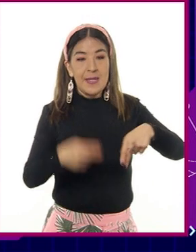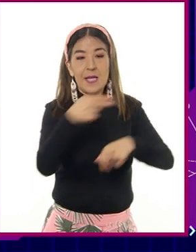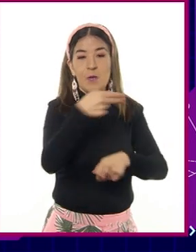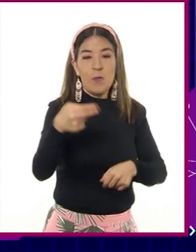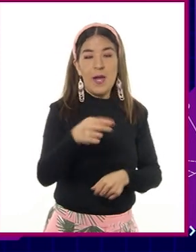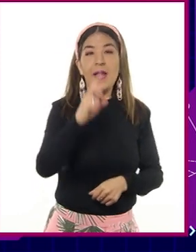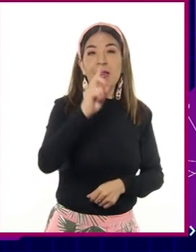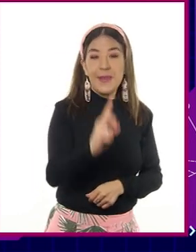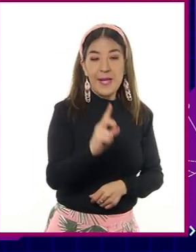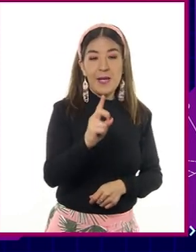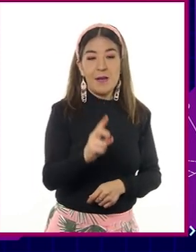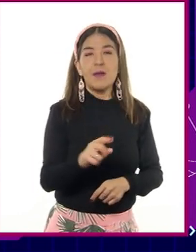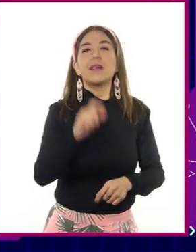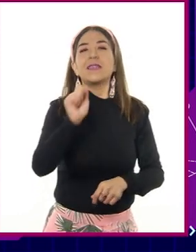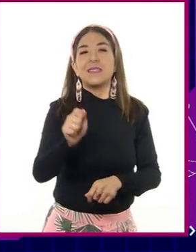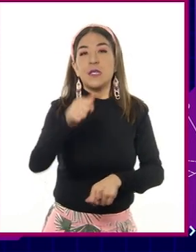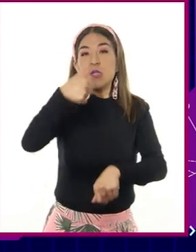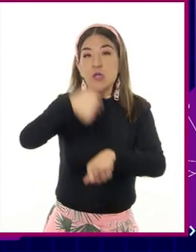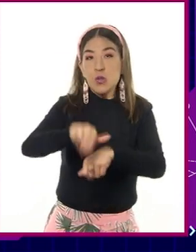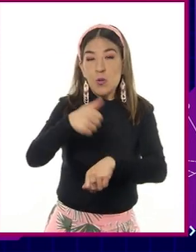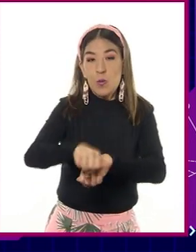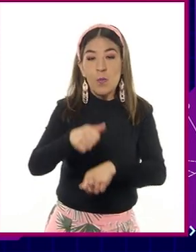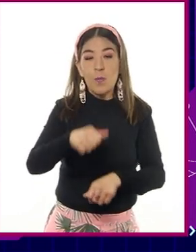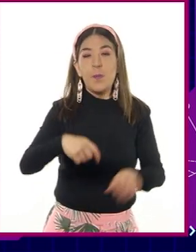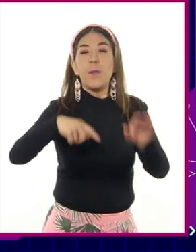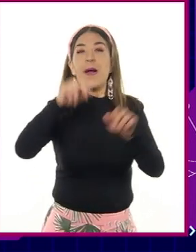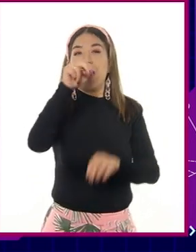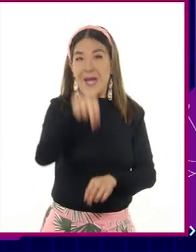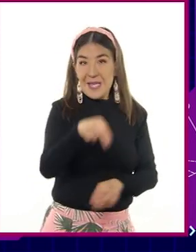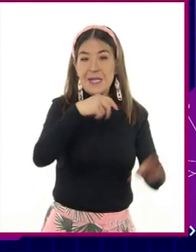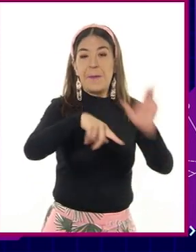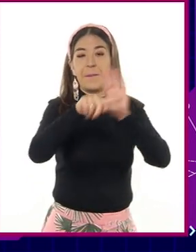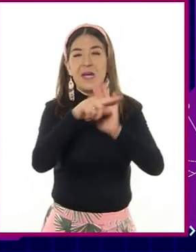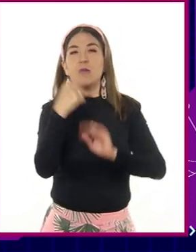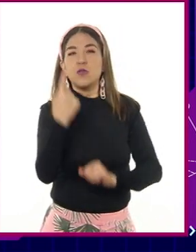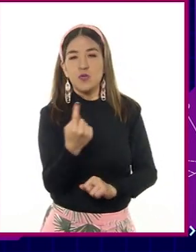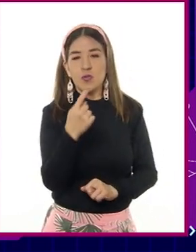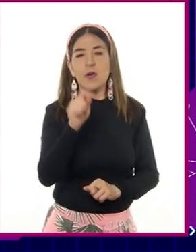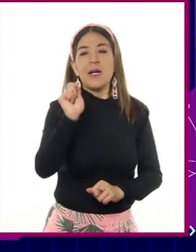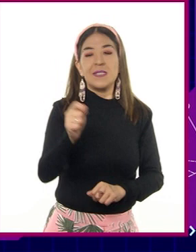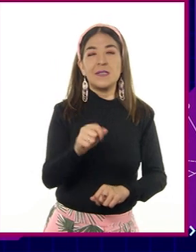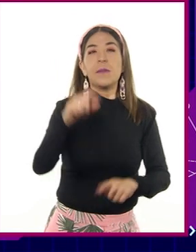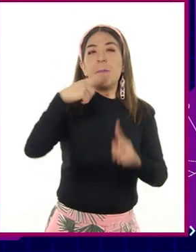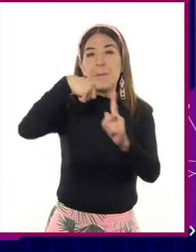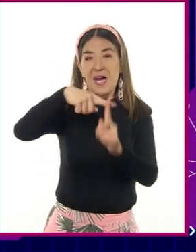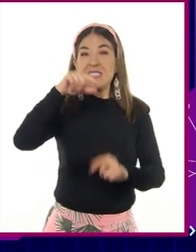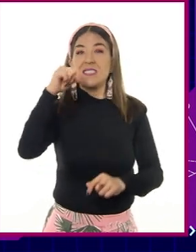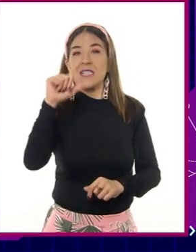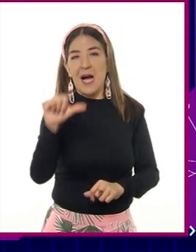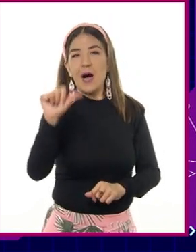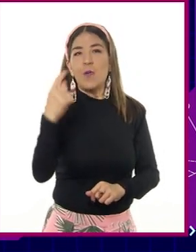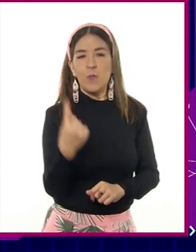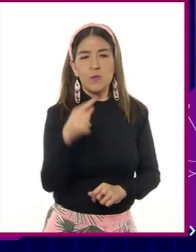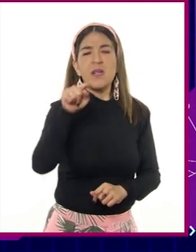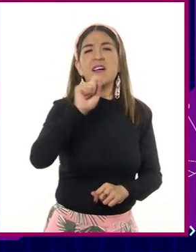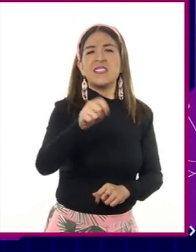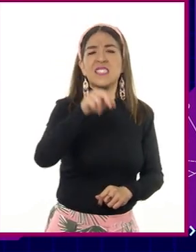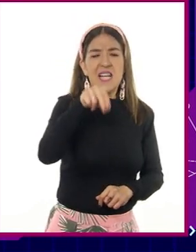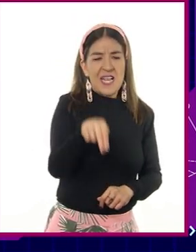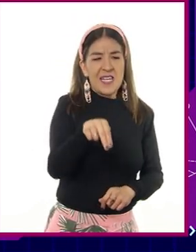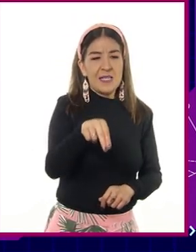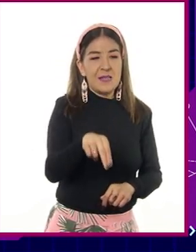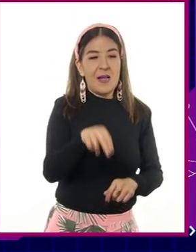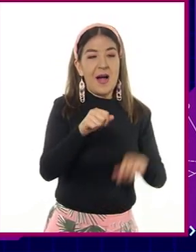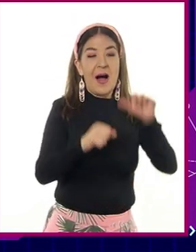D por el binomio n-1 más A1, donde AN representa al enésimo término